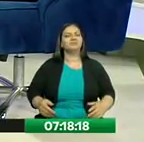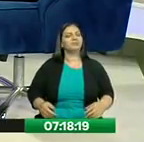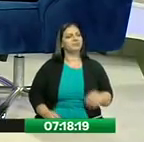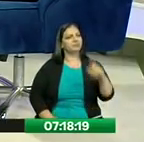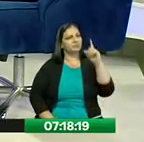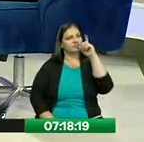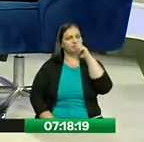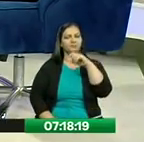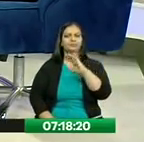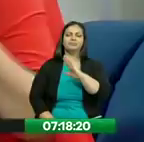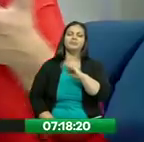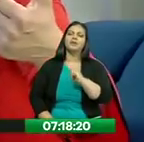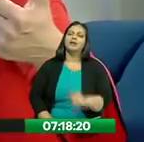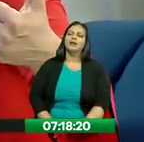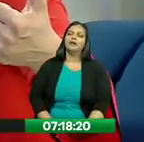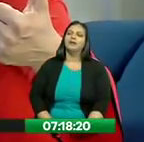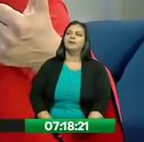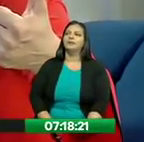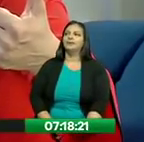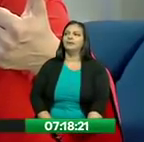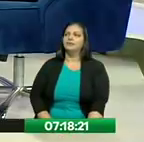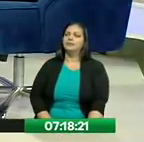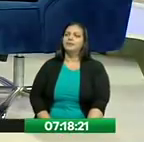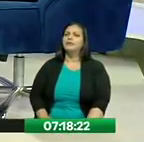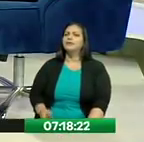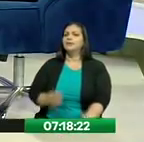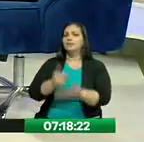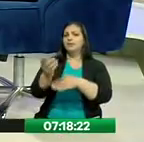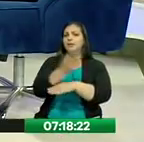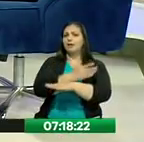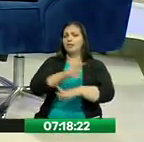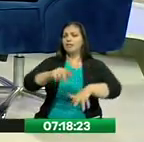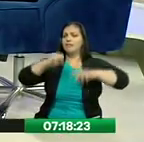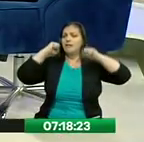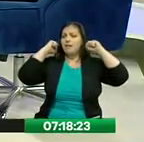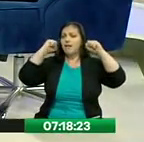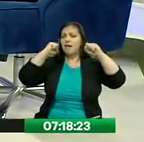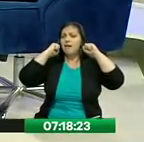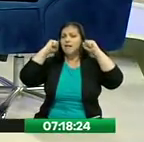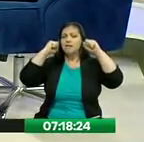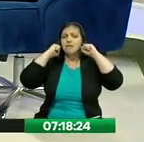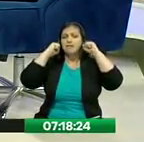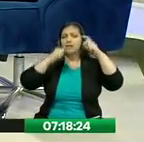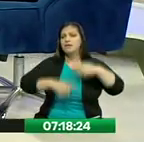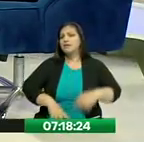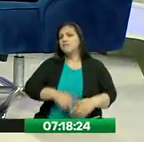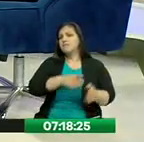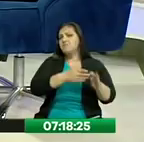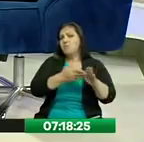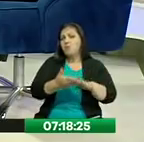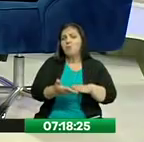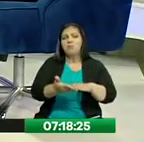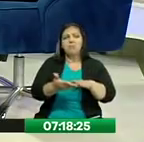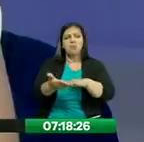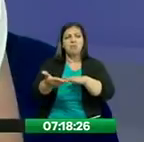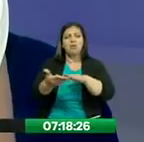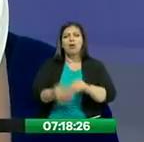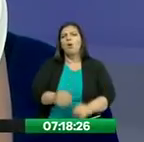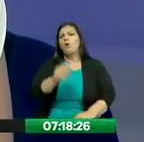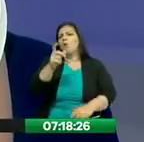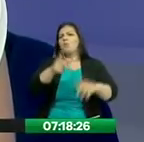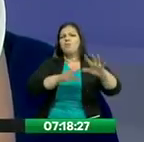vamos con eso de una vez. Necesita sin duda del respaldo por parte de la Asamblea Nacional a estas reformas. Así es, vamos a ver, o sea,